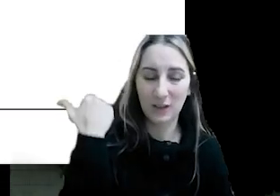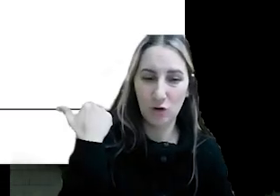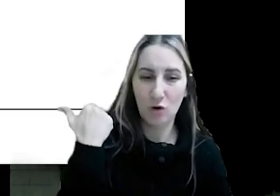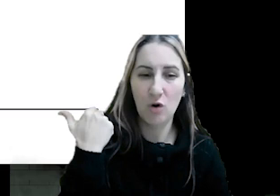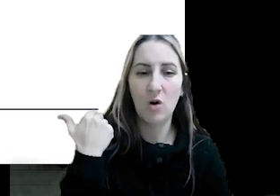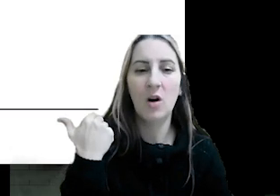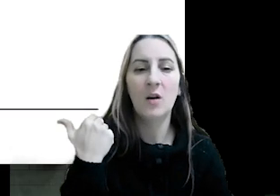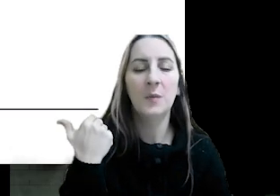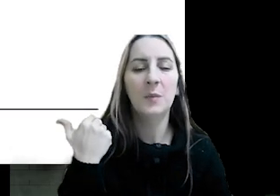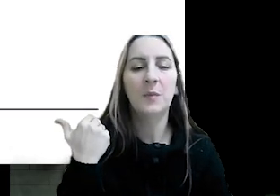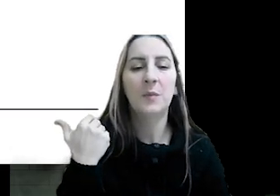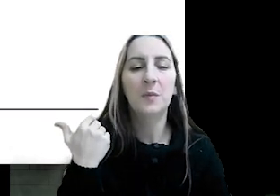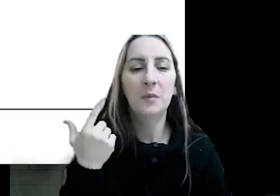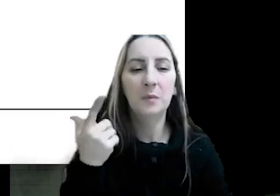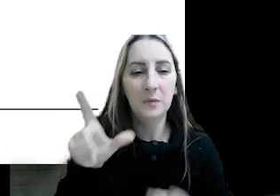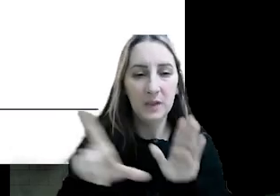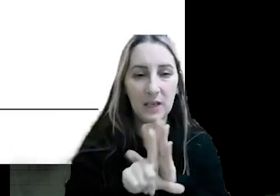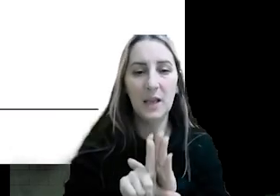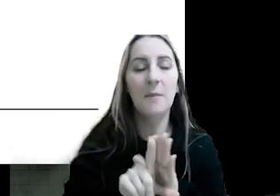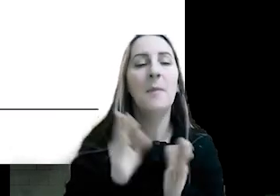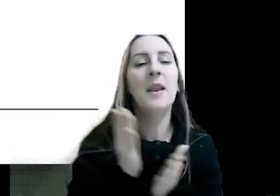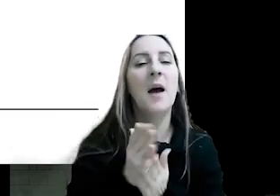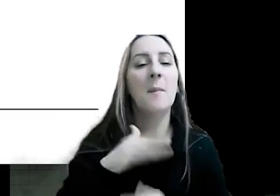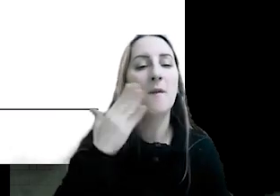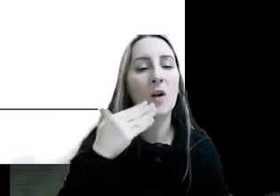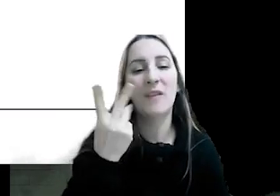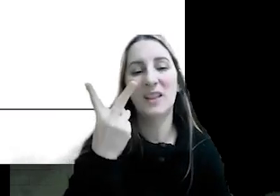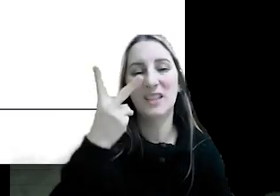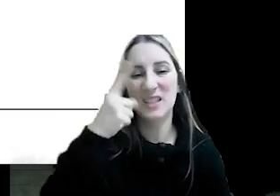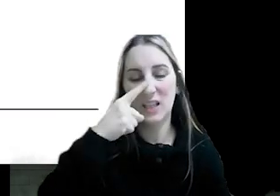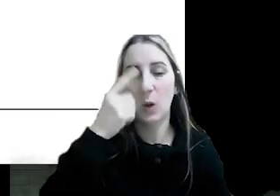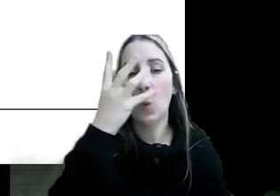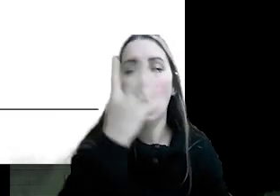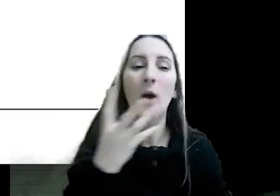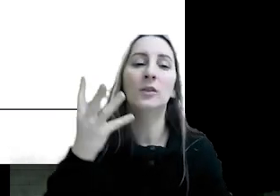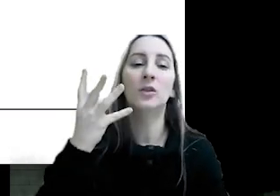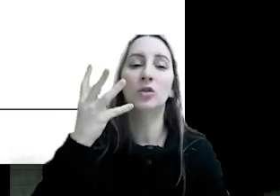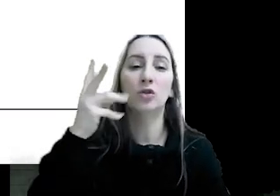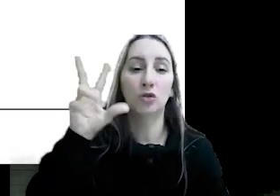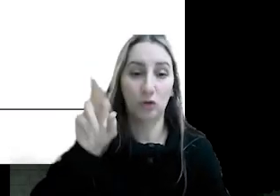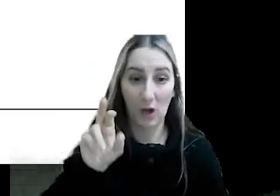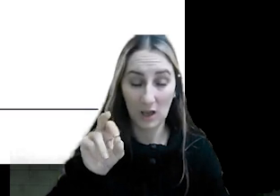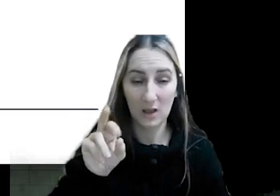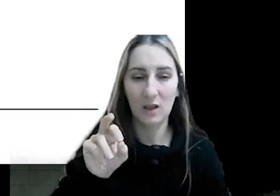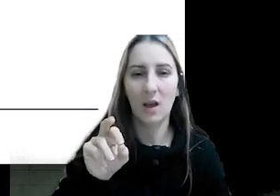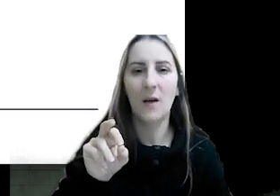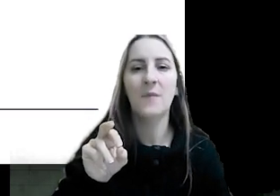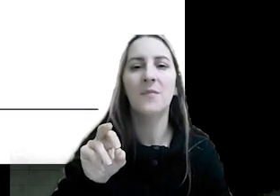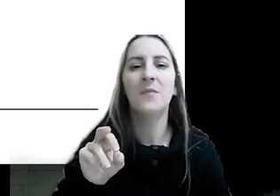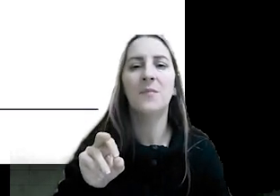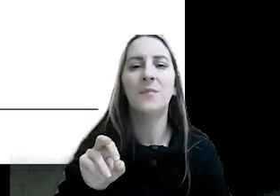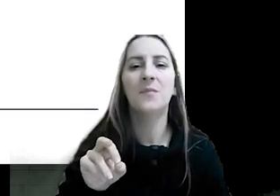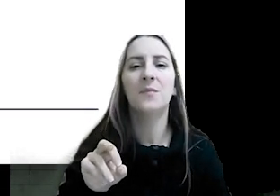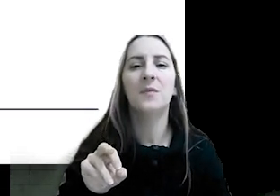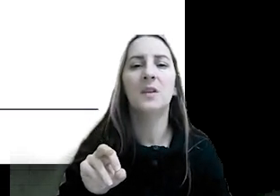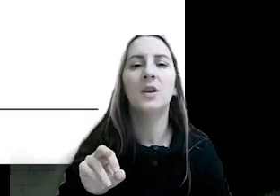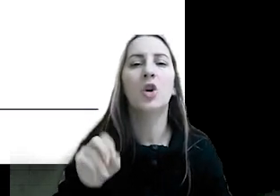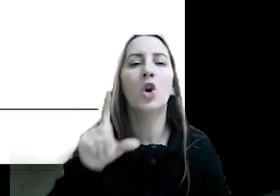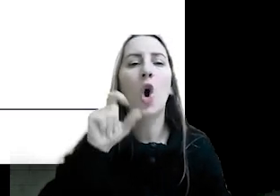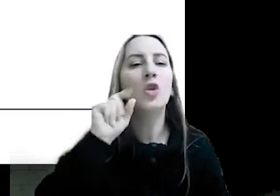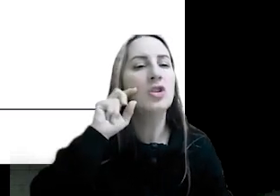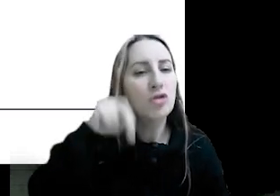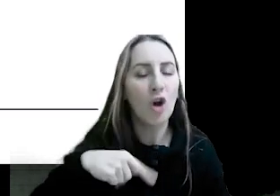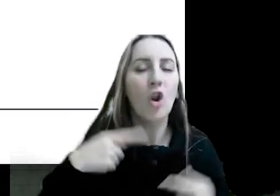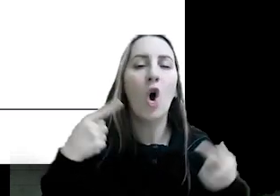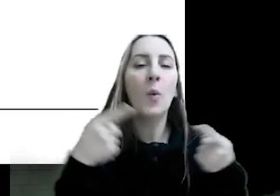función a la ley penal más benigna de la 27430. Es cuando se supera la condición objetiva de punibilidad, pasa a